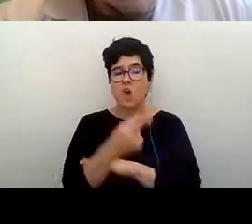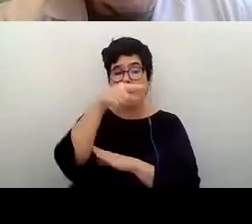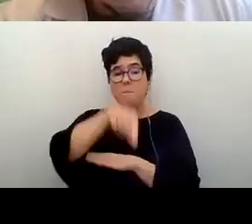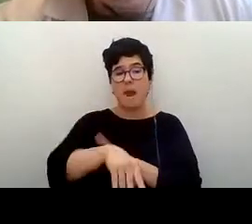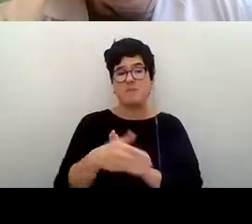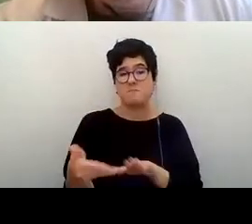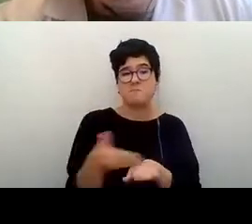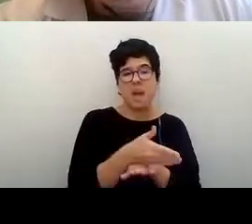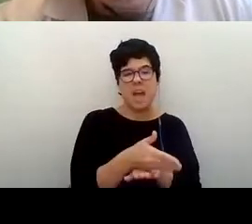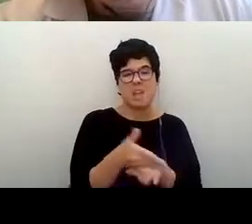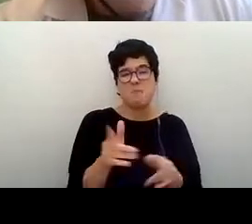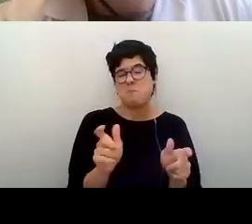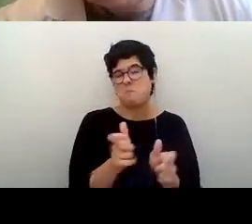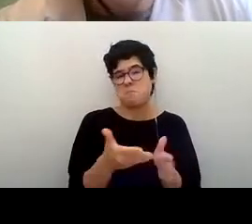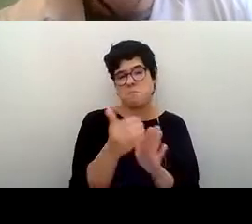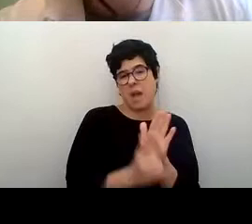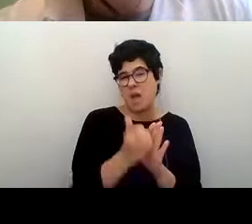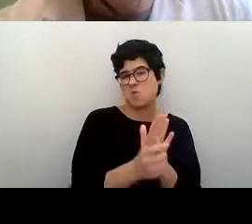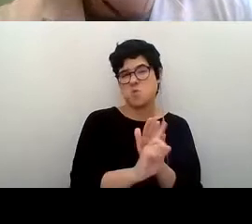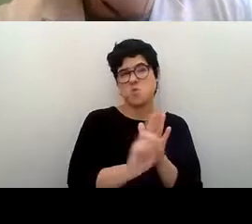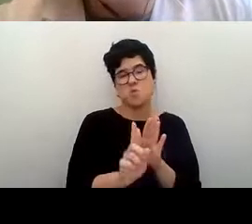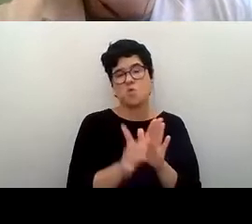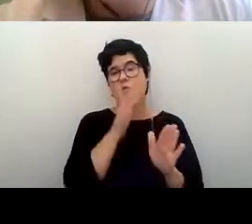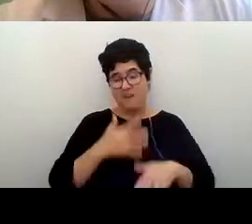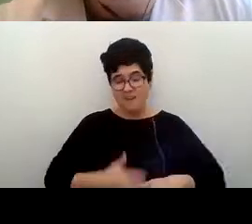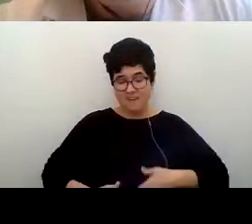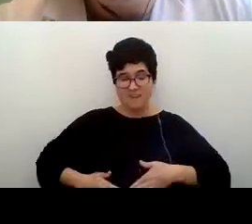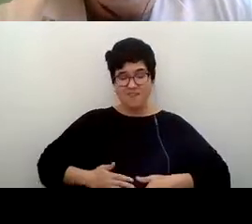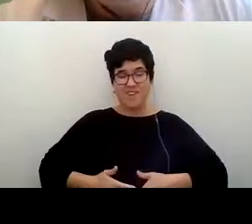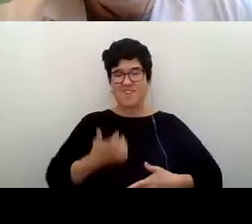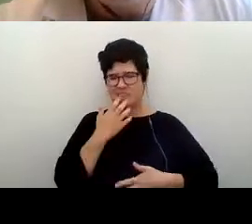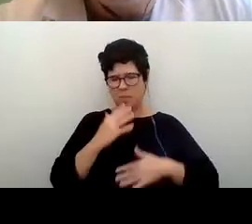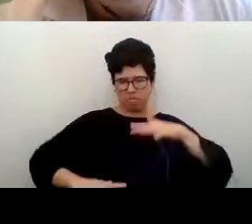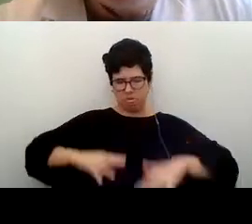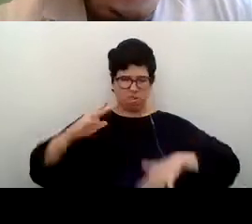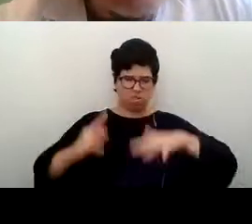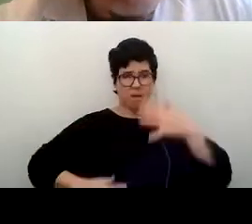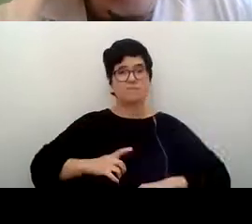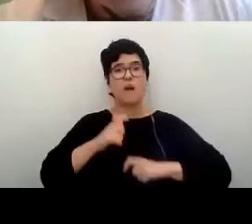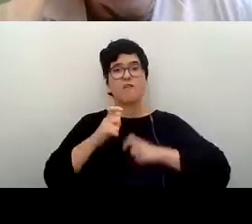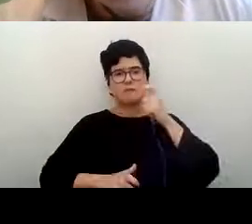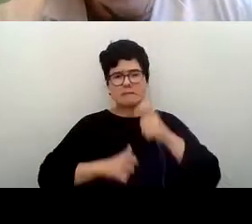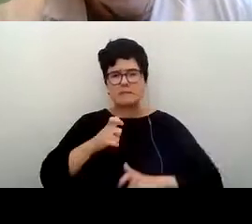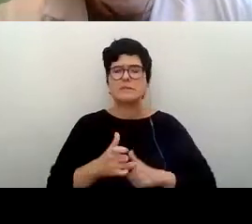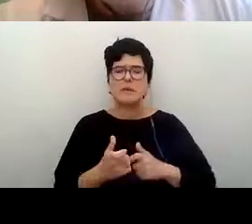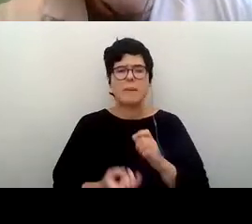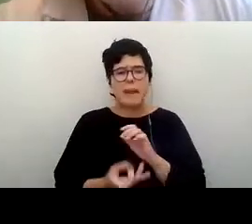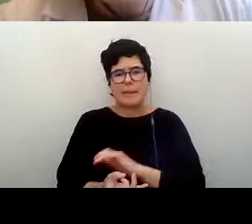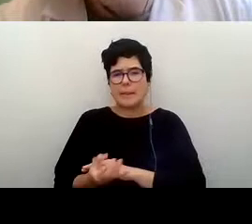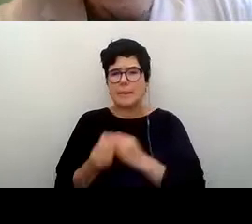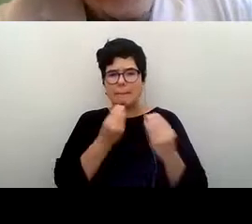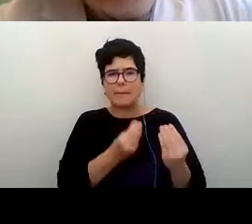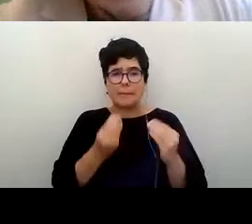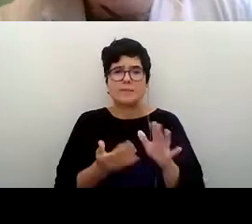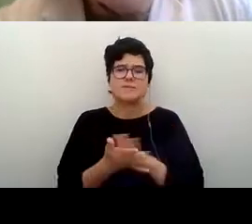si la flora bacteriana está muy alterada, reponer esa flora bacteriana suele llevarnos varias semanas, y más de